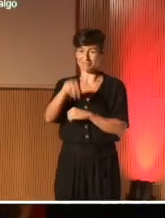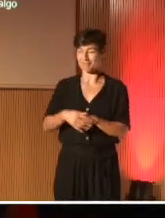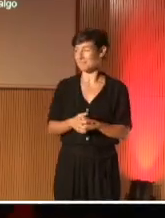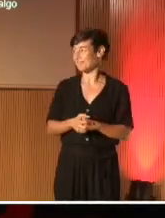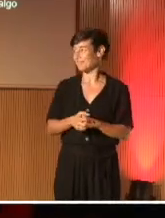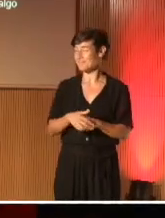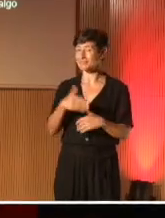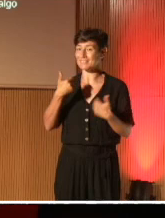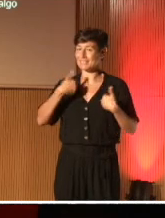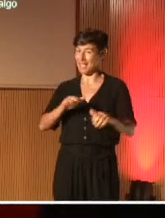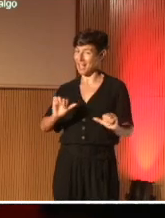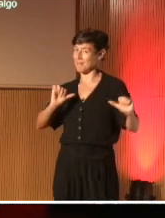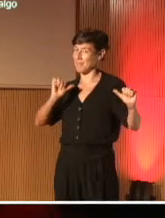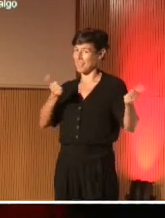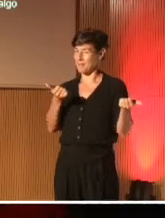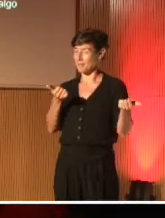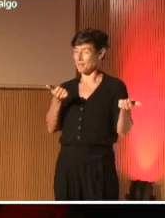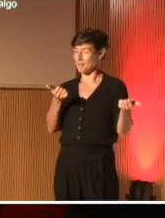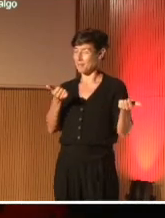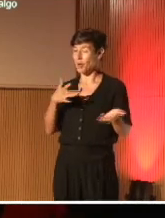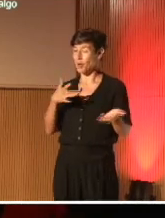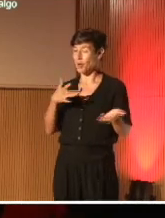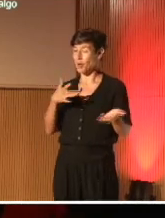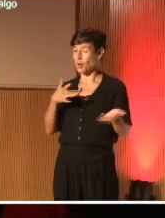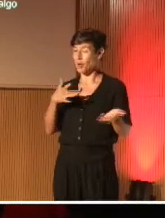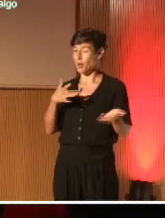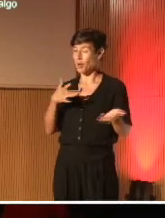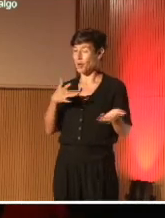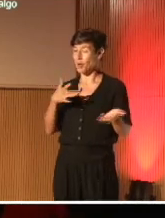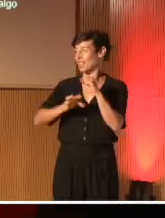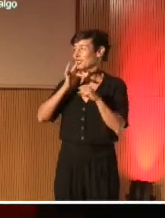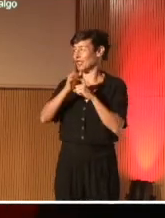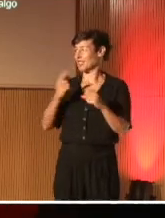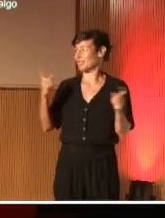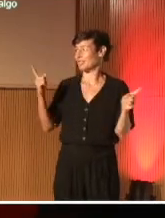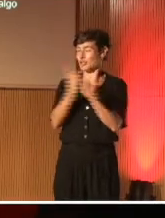comenzamos con cuando los electrones chocan